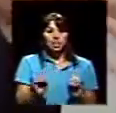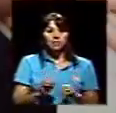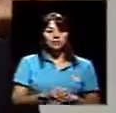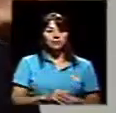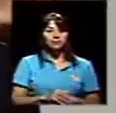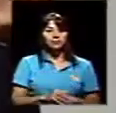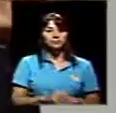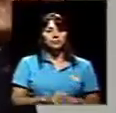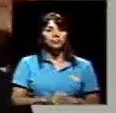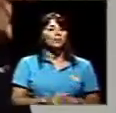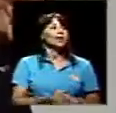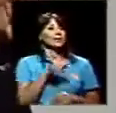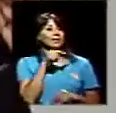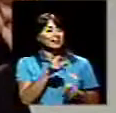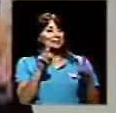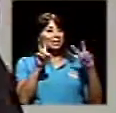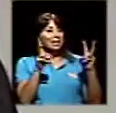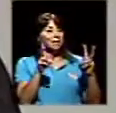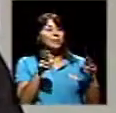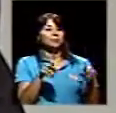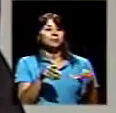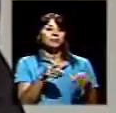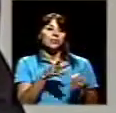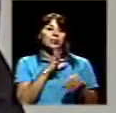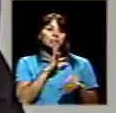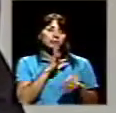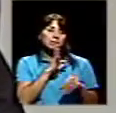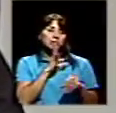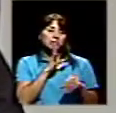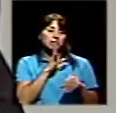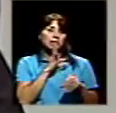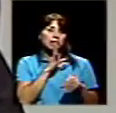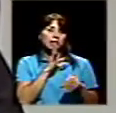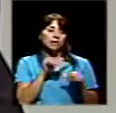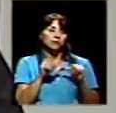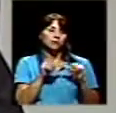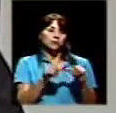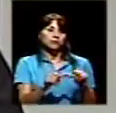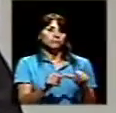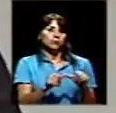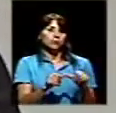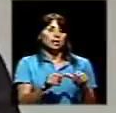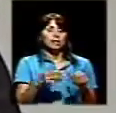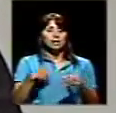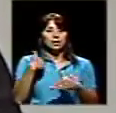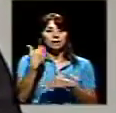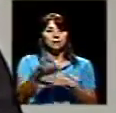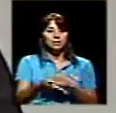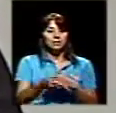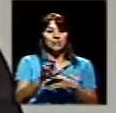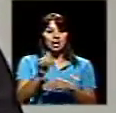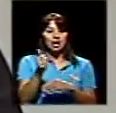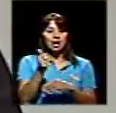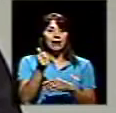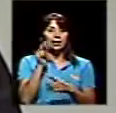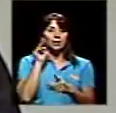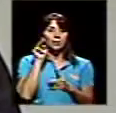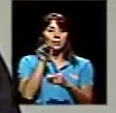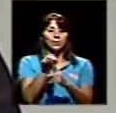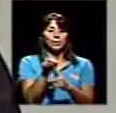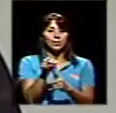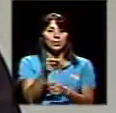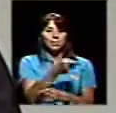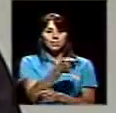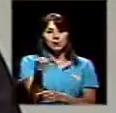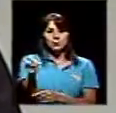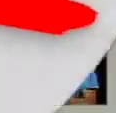Seguiremos conversando de este y otros temas una vez que regresemos de un mensaje